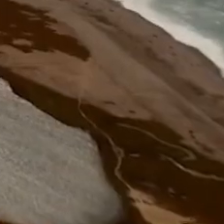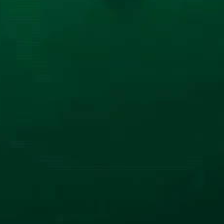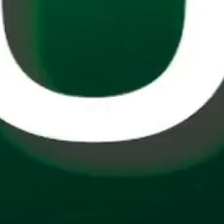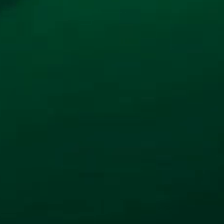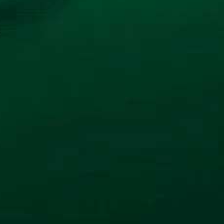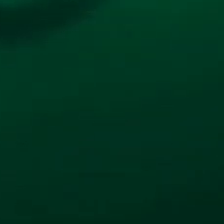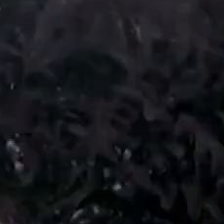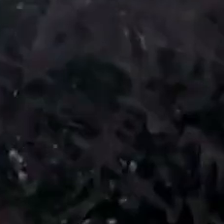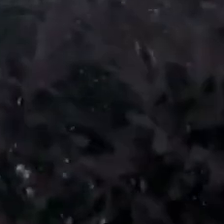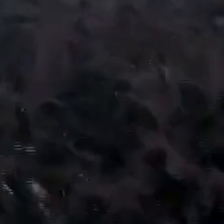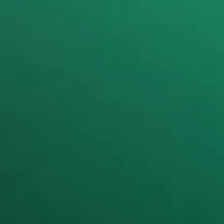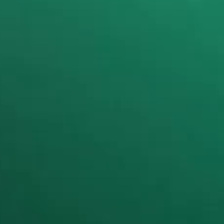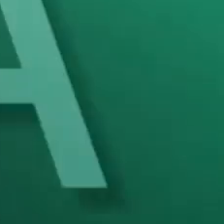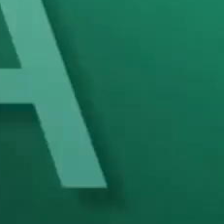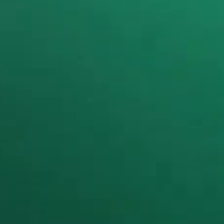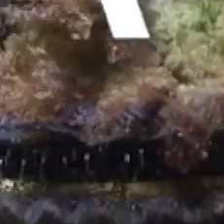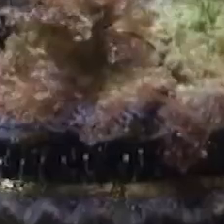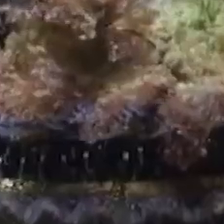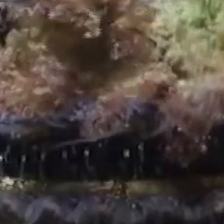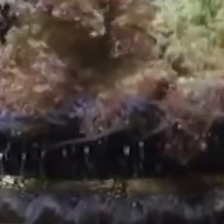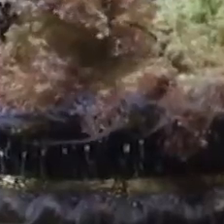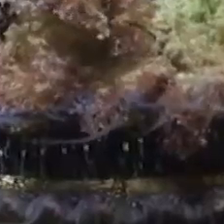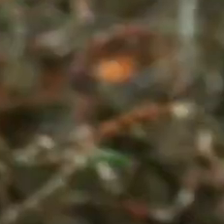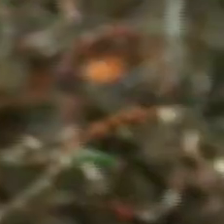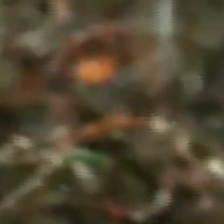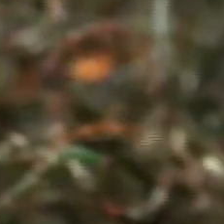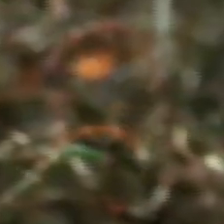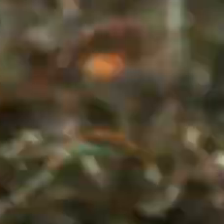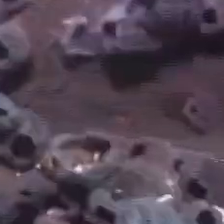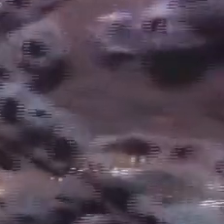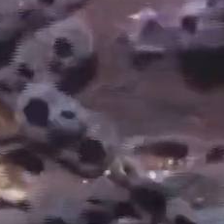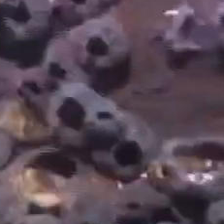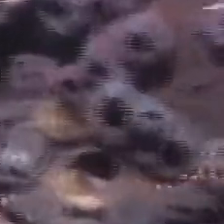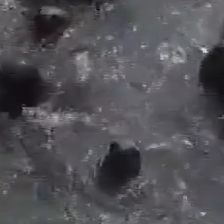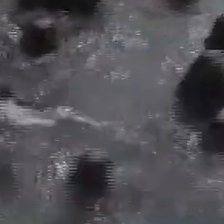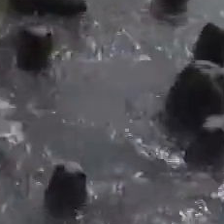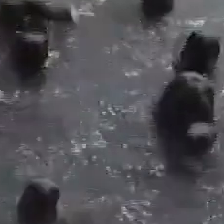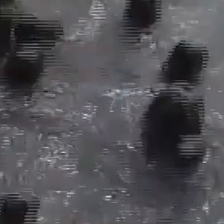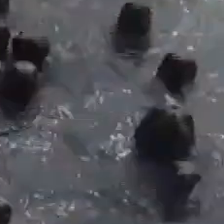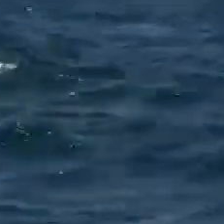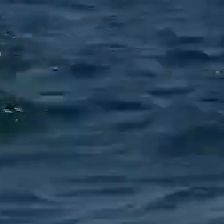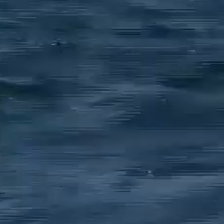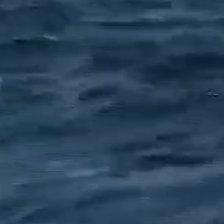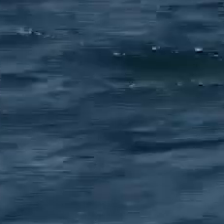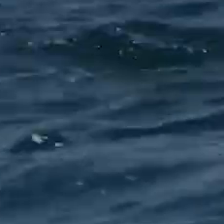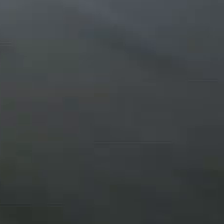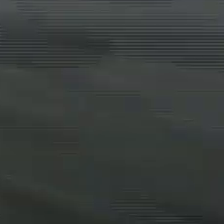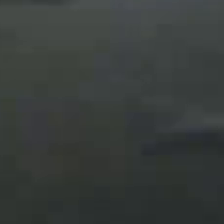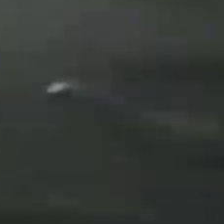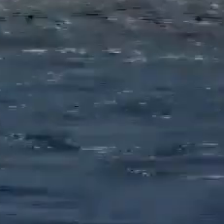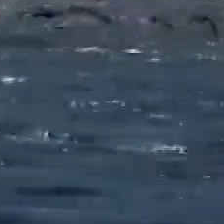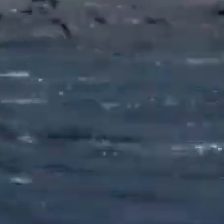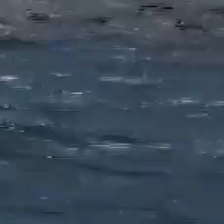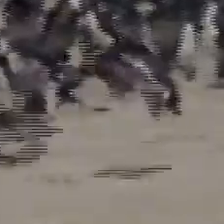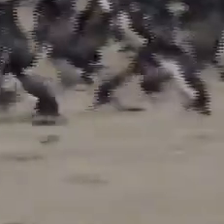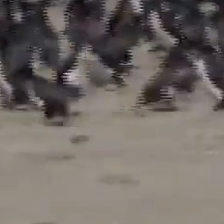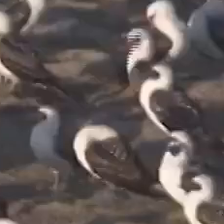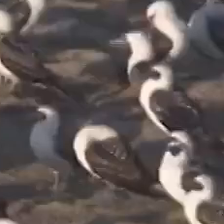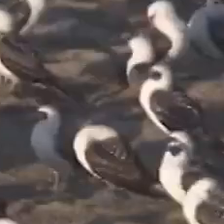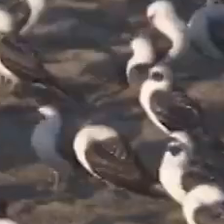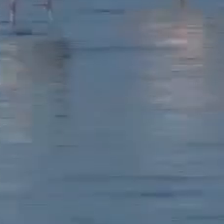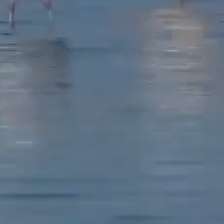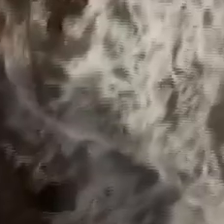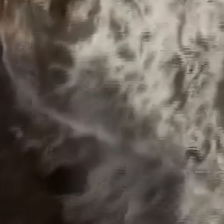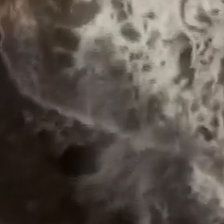palabra que significa lluvia de arena, una condición climática característica de esa zona.